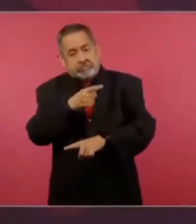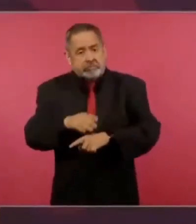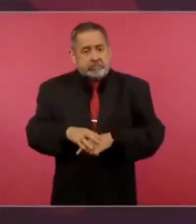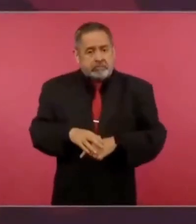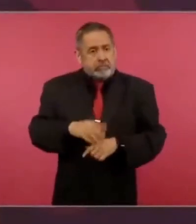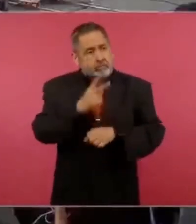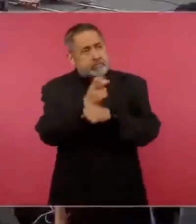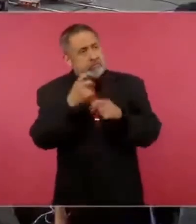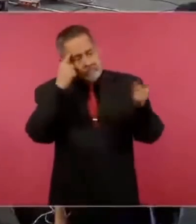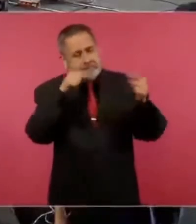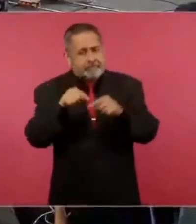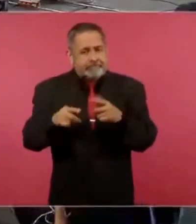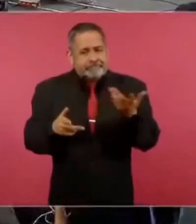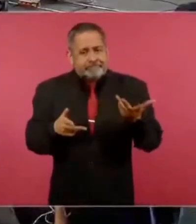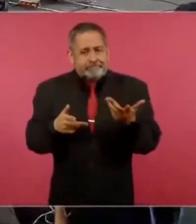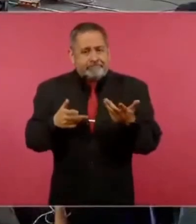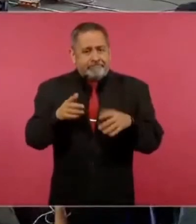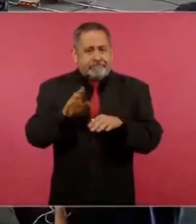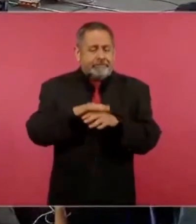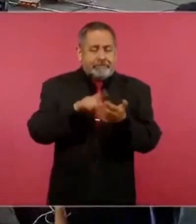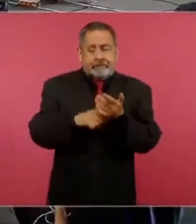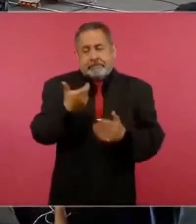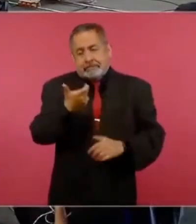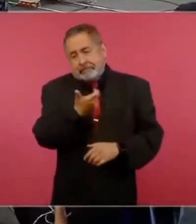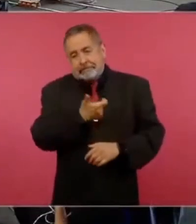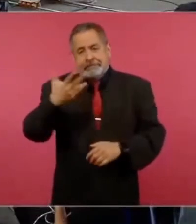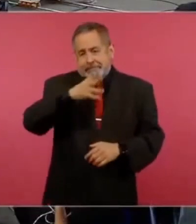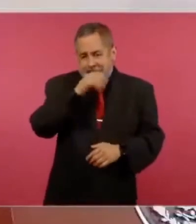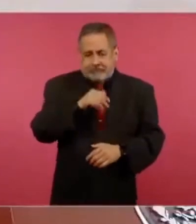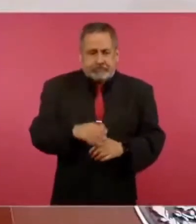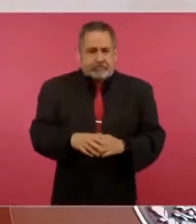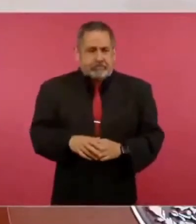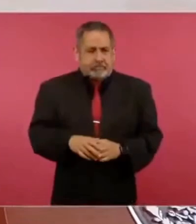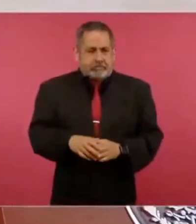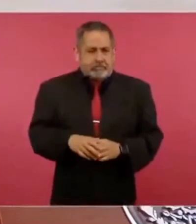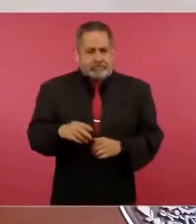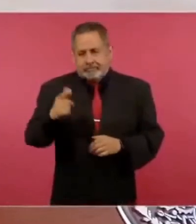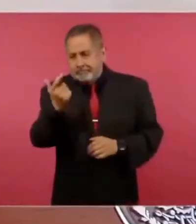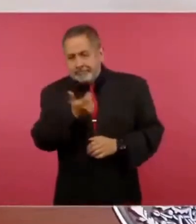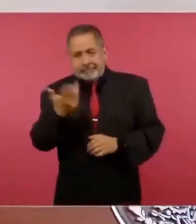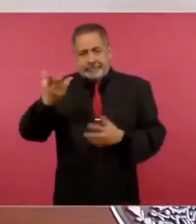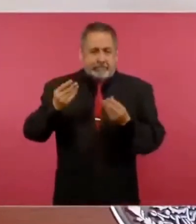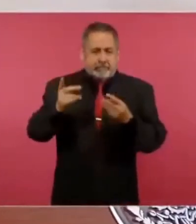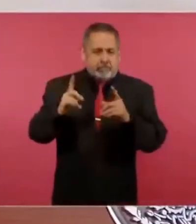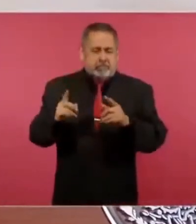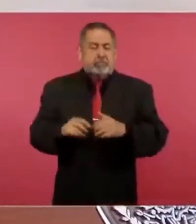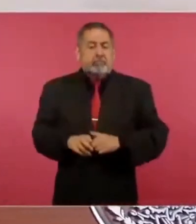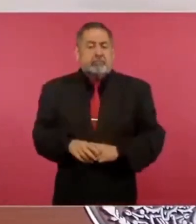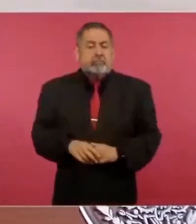está invitando, nada más que no se vayan a pasar, que no vayan a cobrar mucho.